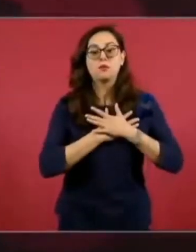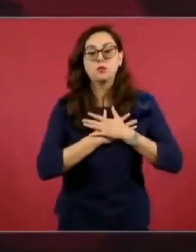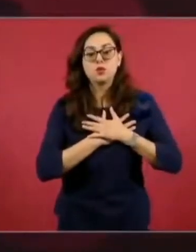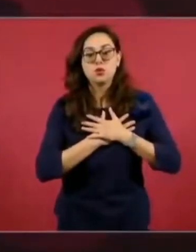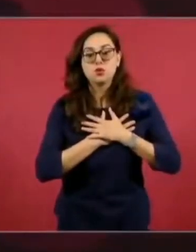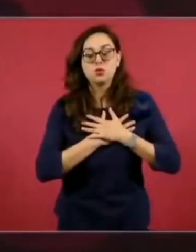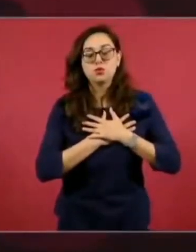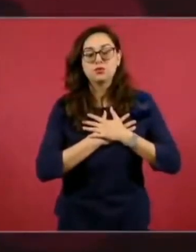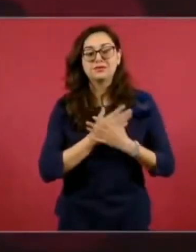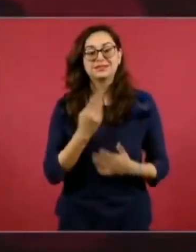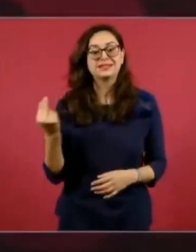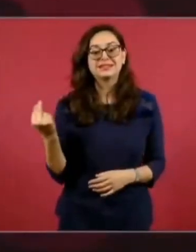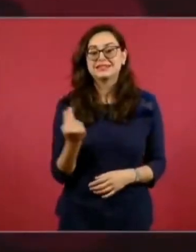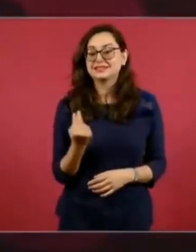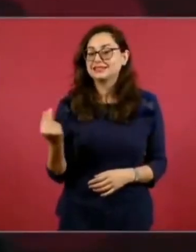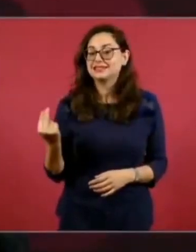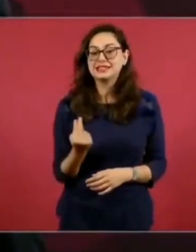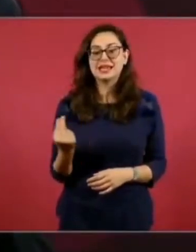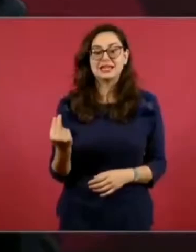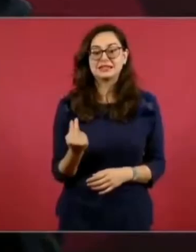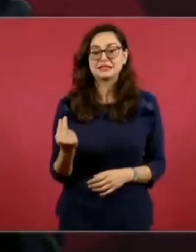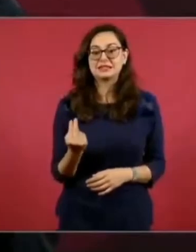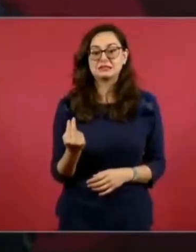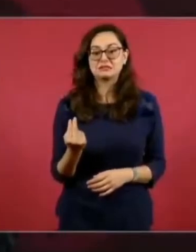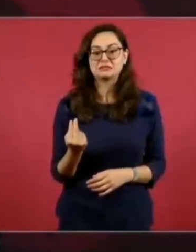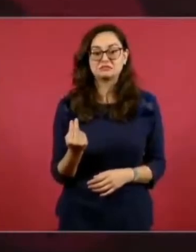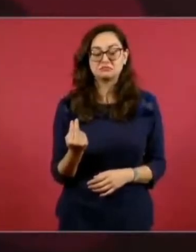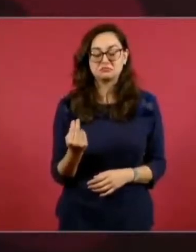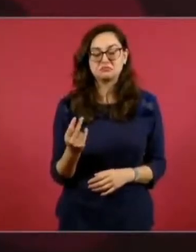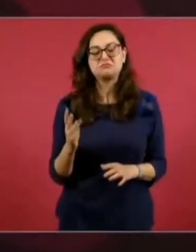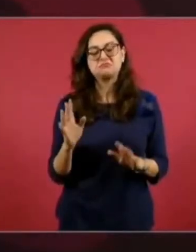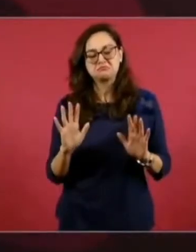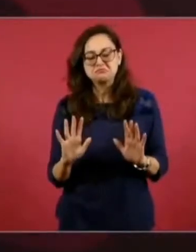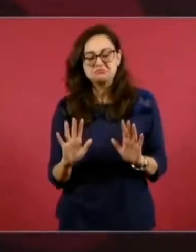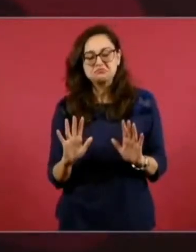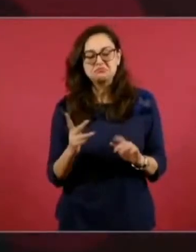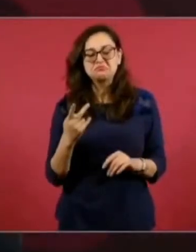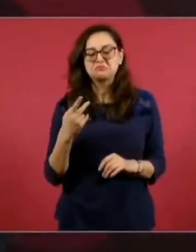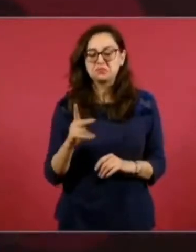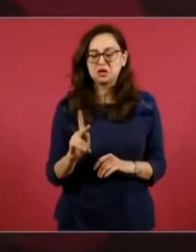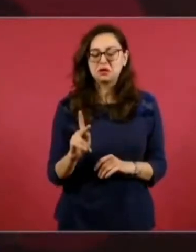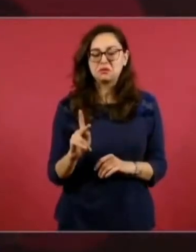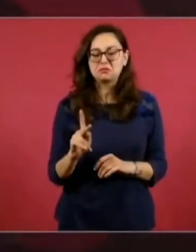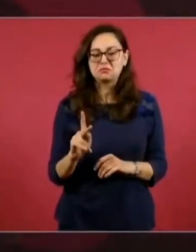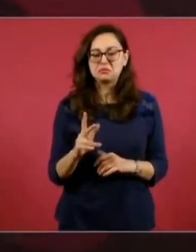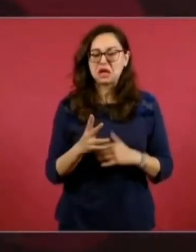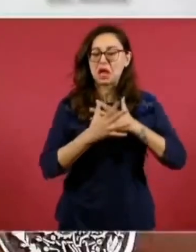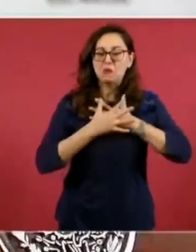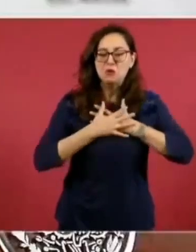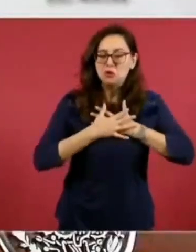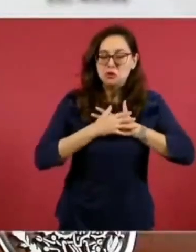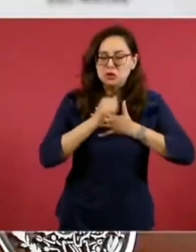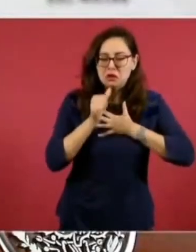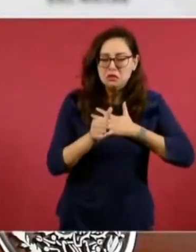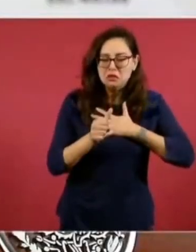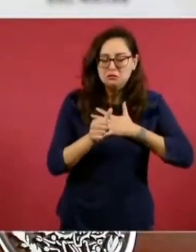Puede ser que no le tengan amor al pueblo, pero